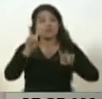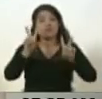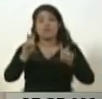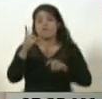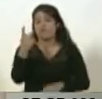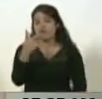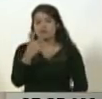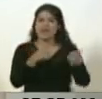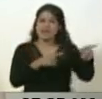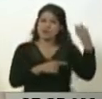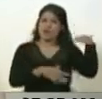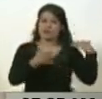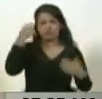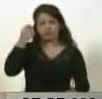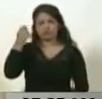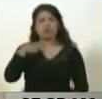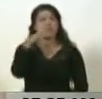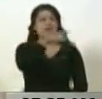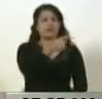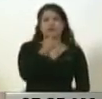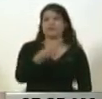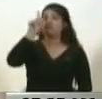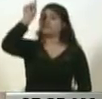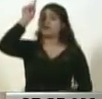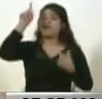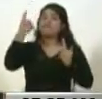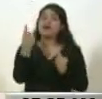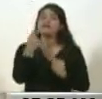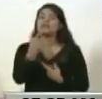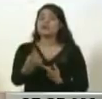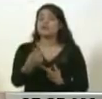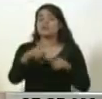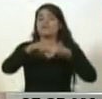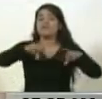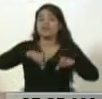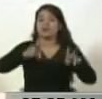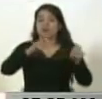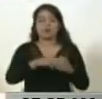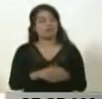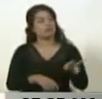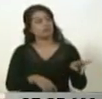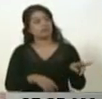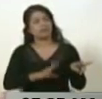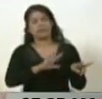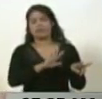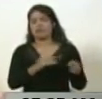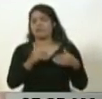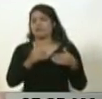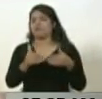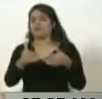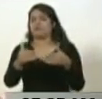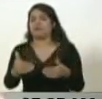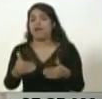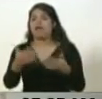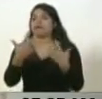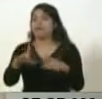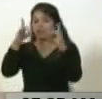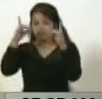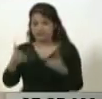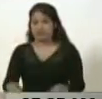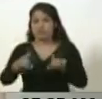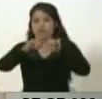Nacional cuando era diputado, y luego cuando nosotros tomamos la decisión, que ya venía en marcha, porque eso no es de un día para otro, porque tiene un proceso la elaboración